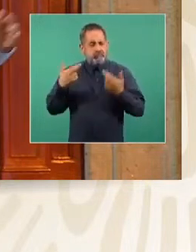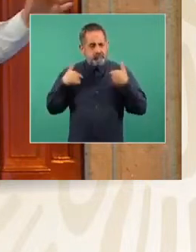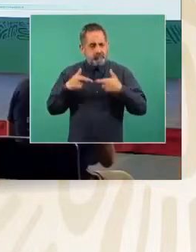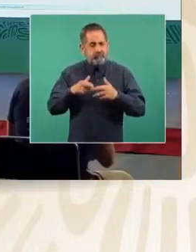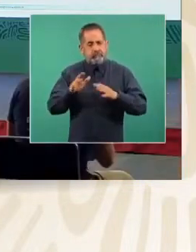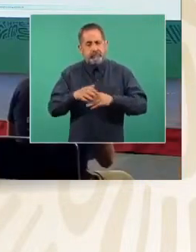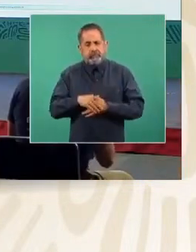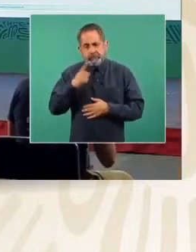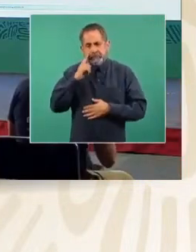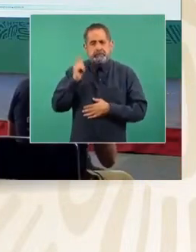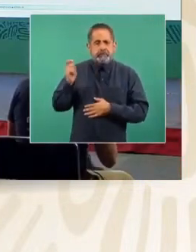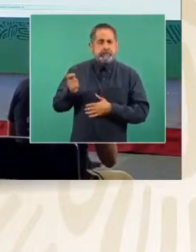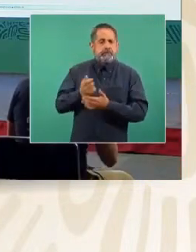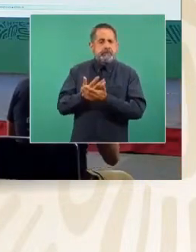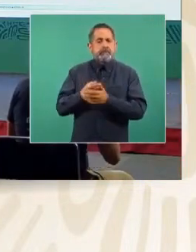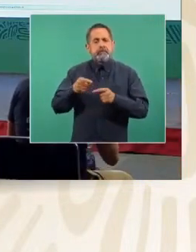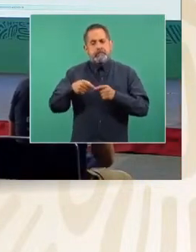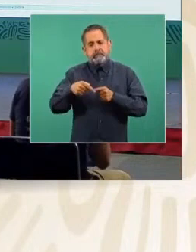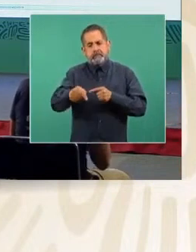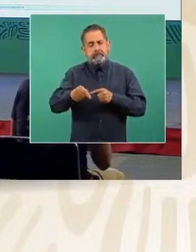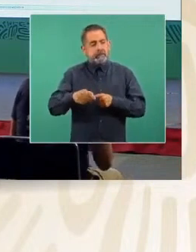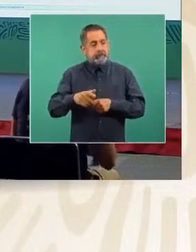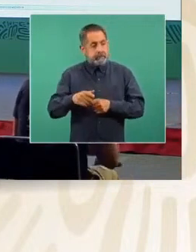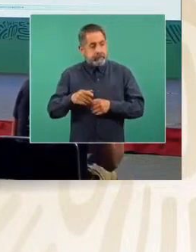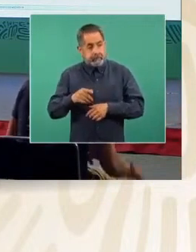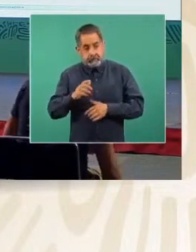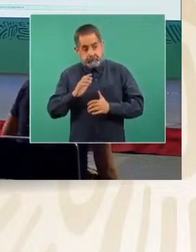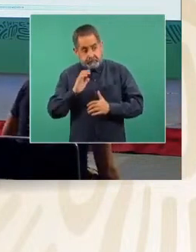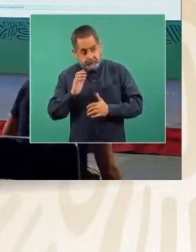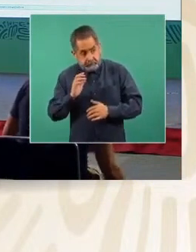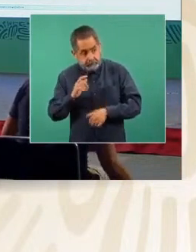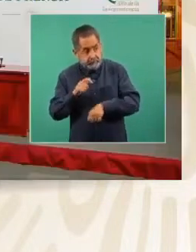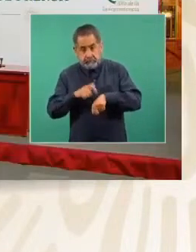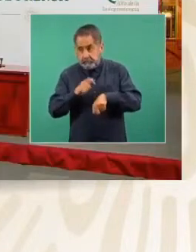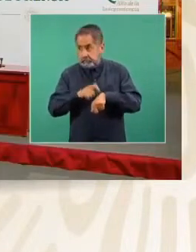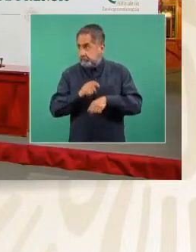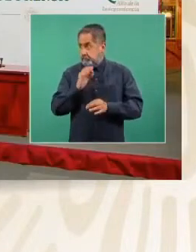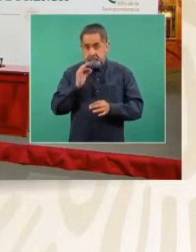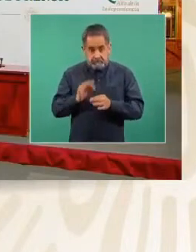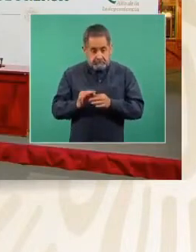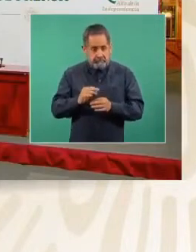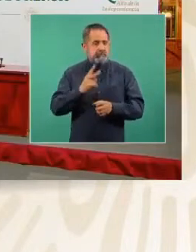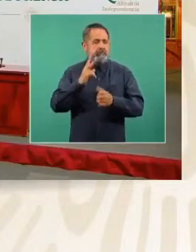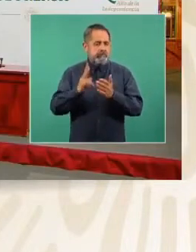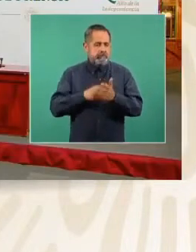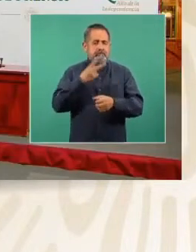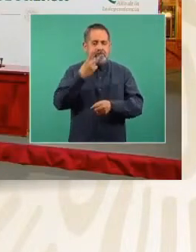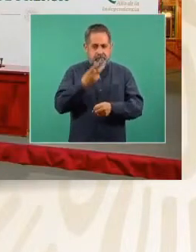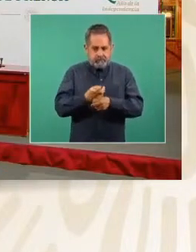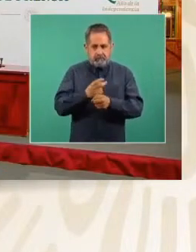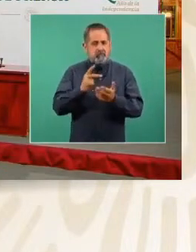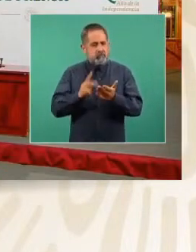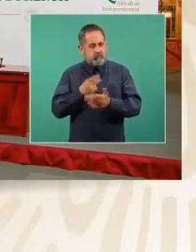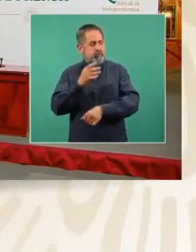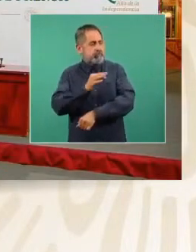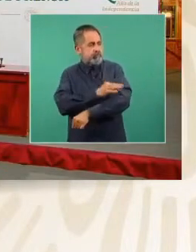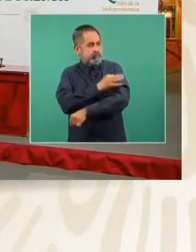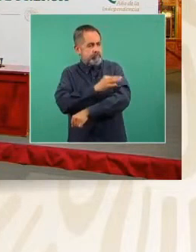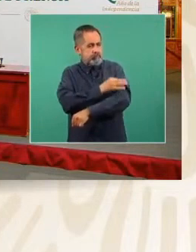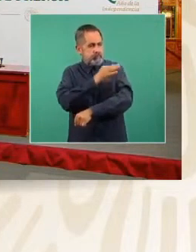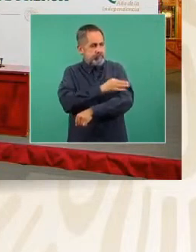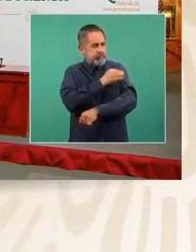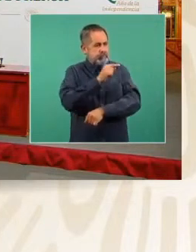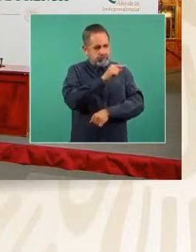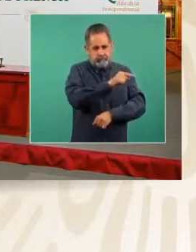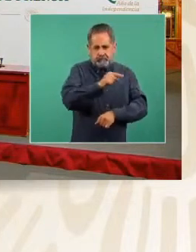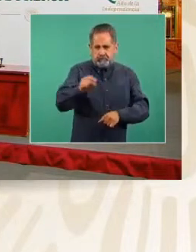este tema, y aquí más bien se está esperando la temporalidad que corresponde para la vacuna, para efectos de aumentar lo que serían los